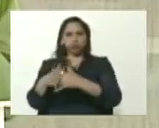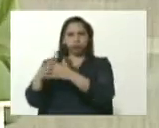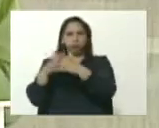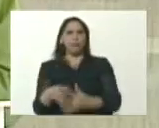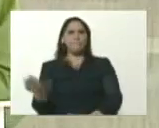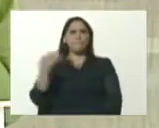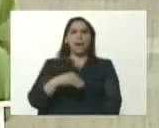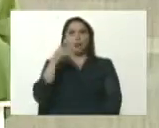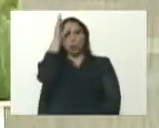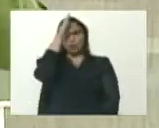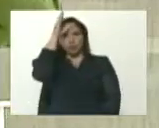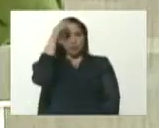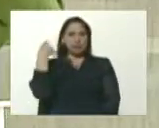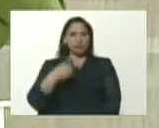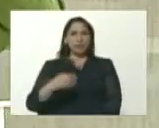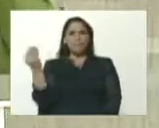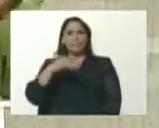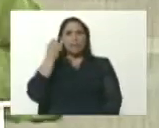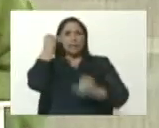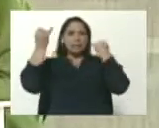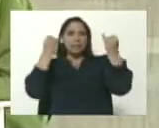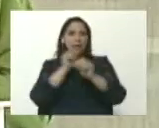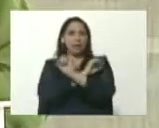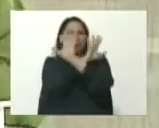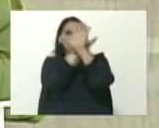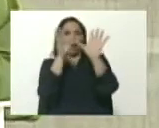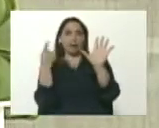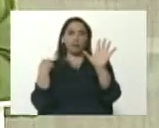más conciencia tiene, el que más ideas claras tiene.